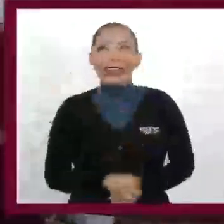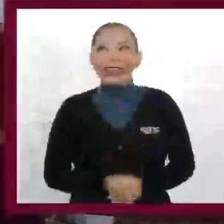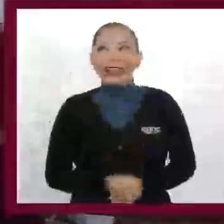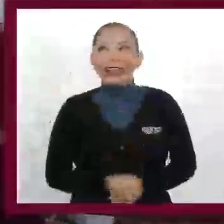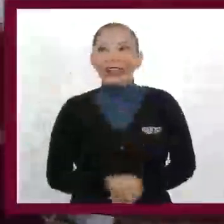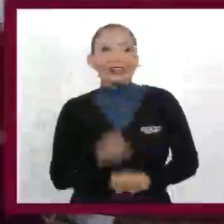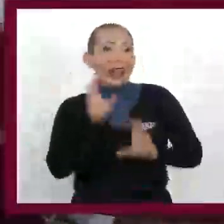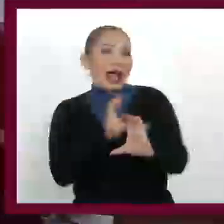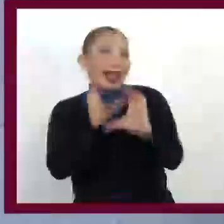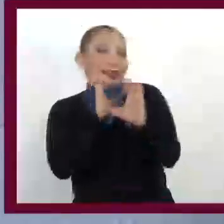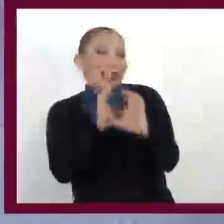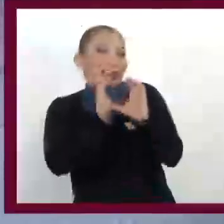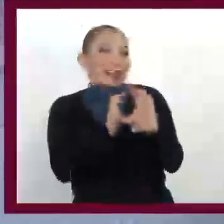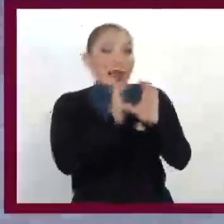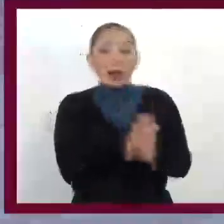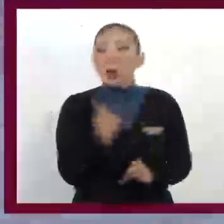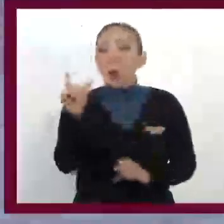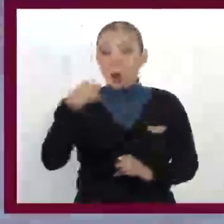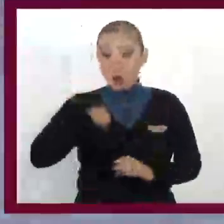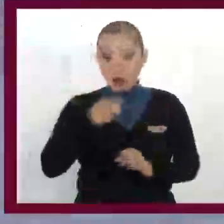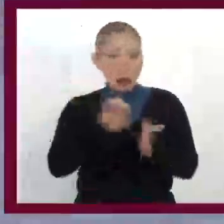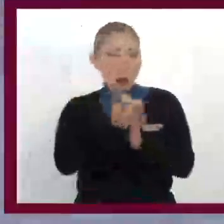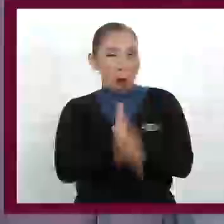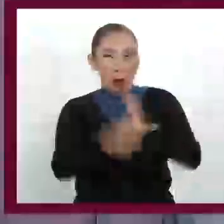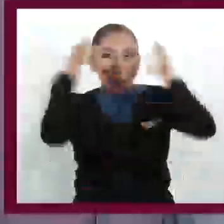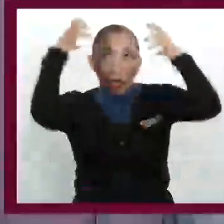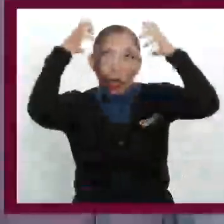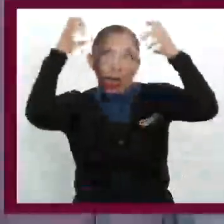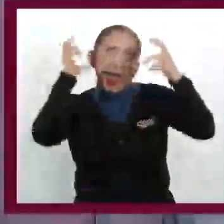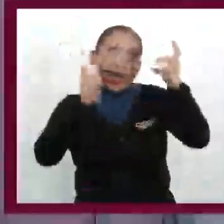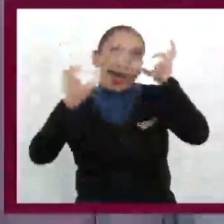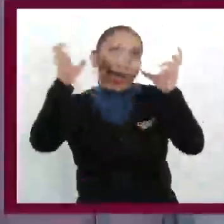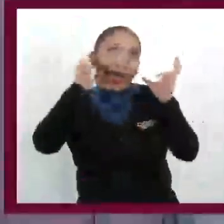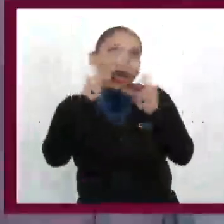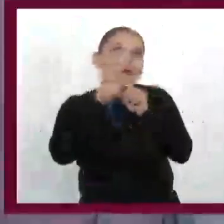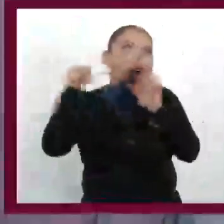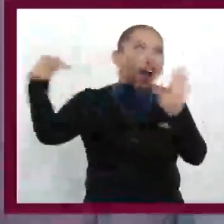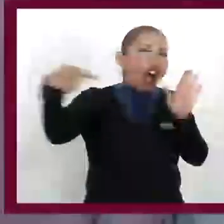I'm just gonna shake, shake, shake. Como cuando te estás bañando y escuchas tu eco.